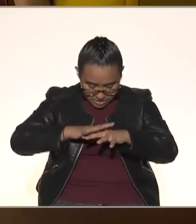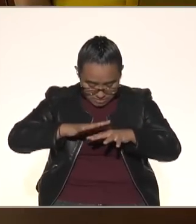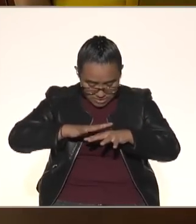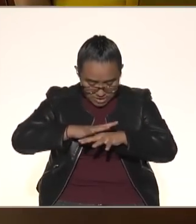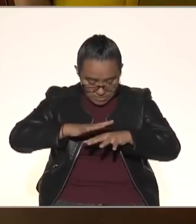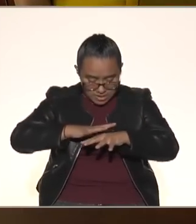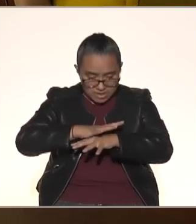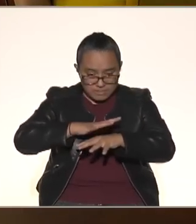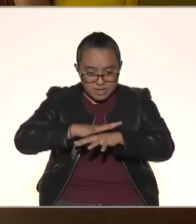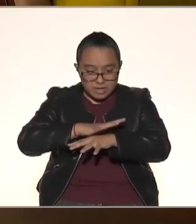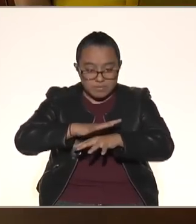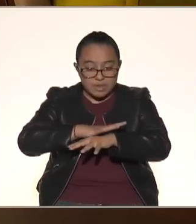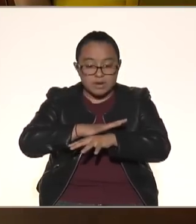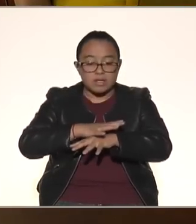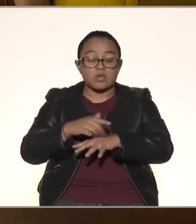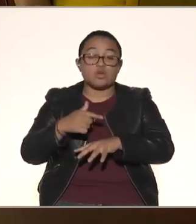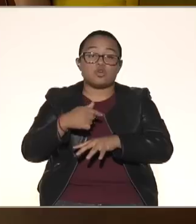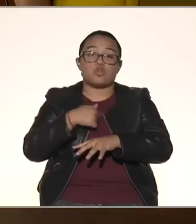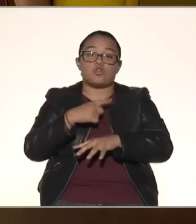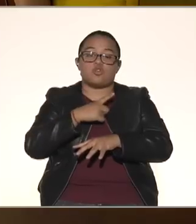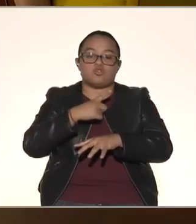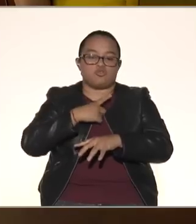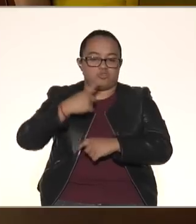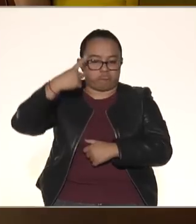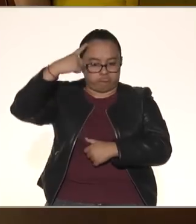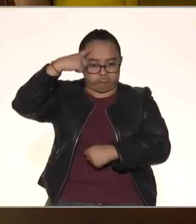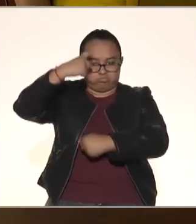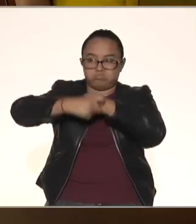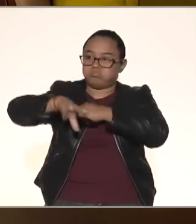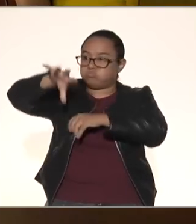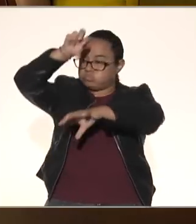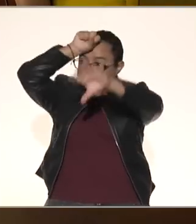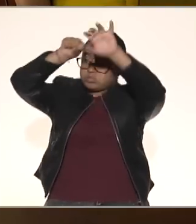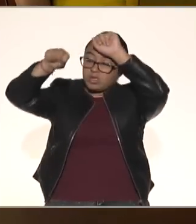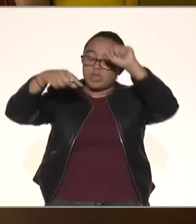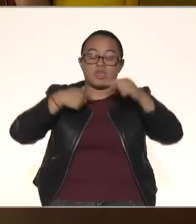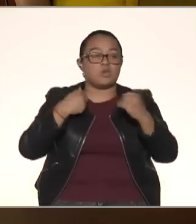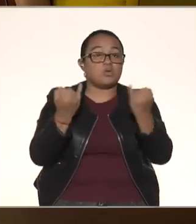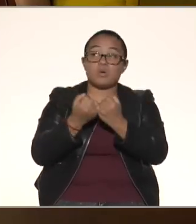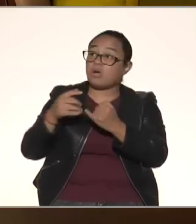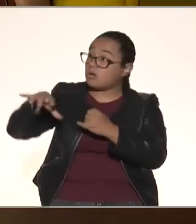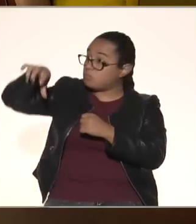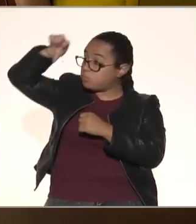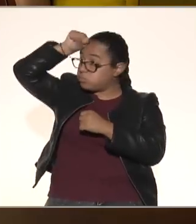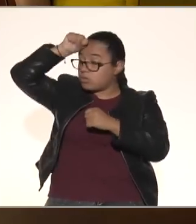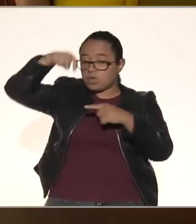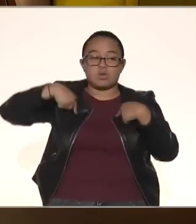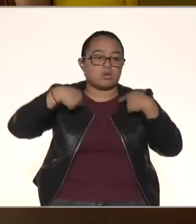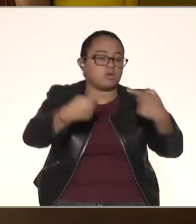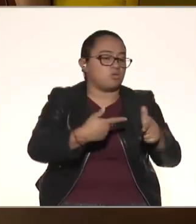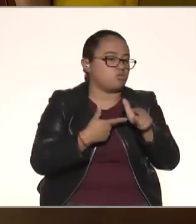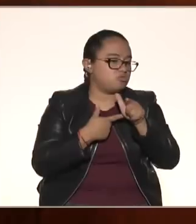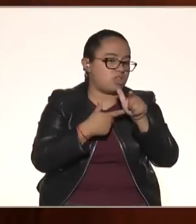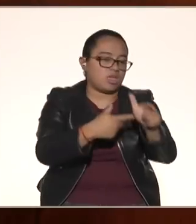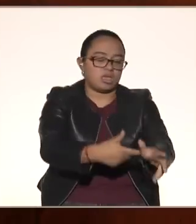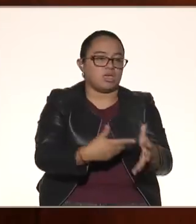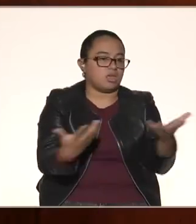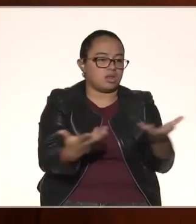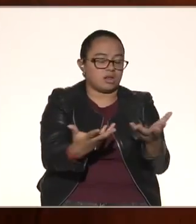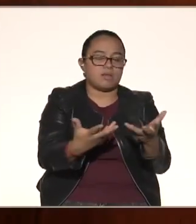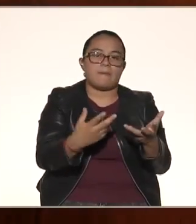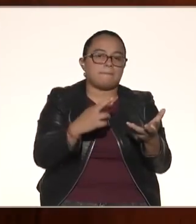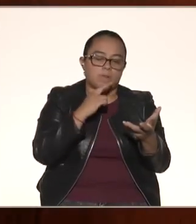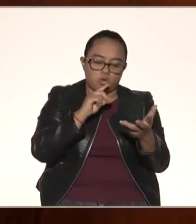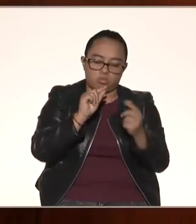que yo solo le prendí play al piloto automático, y solo vengo y replico, pues lo que he venido haciendo y aprendiendo a hacer en toda mi vida.